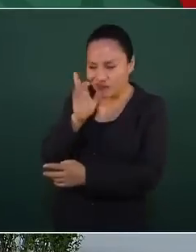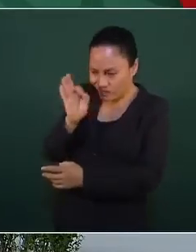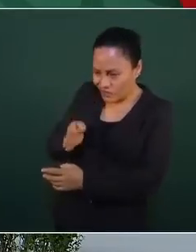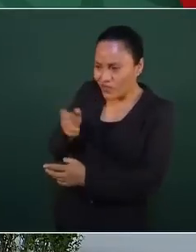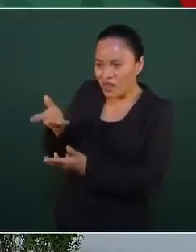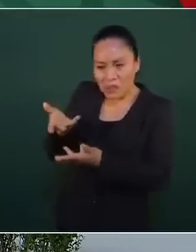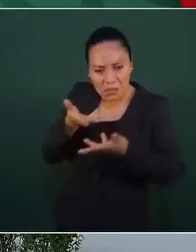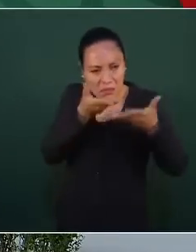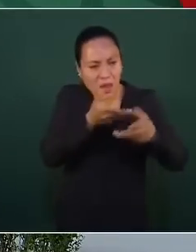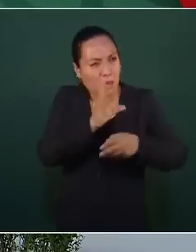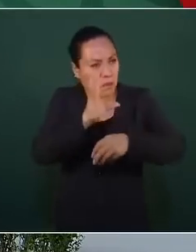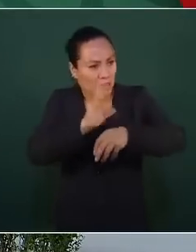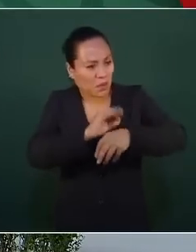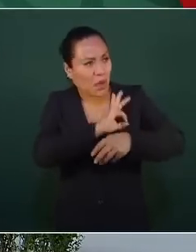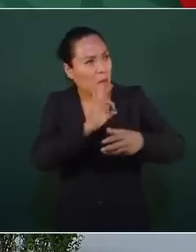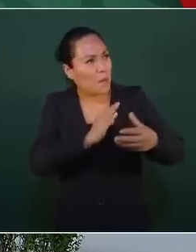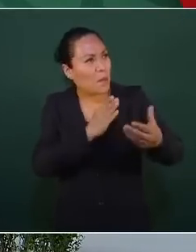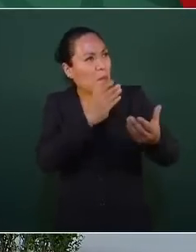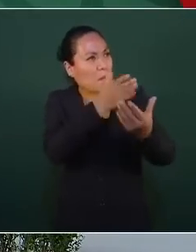centroamericanos.